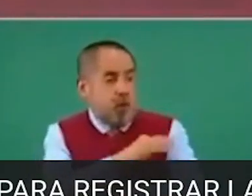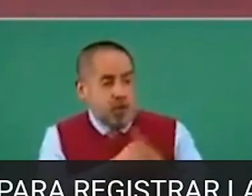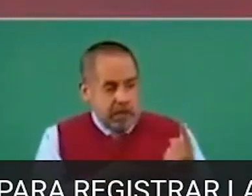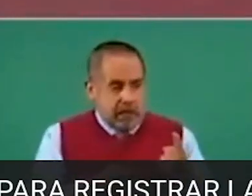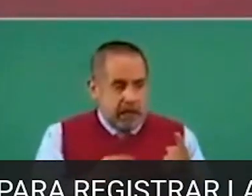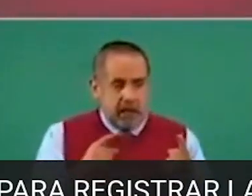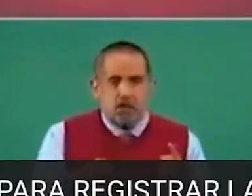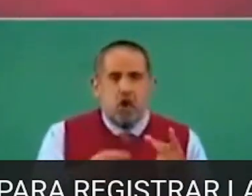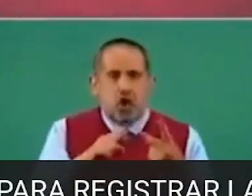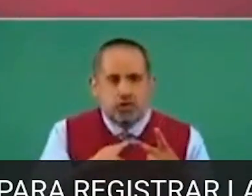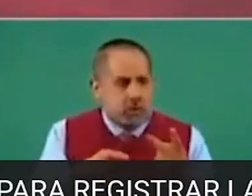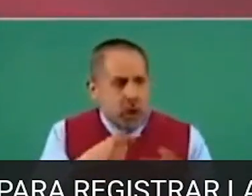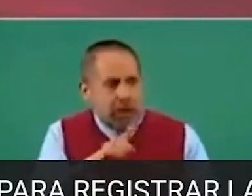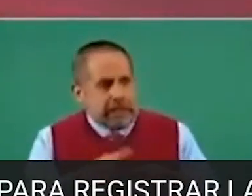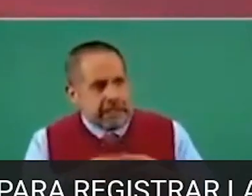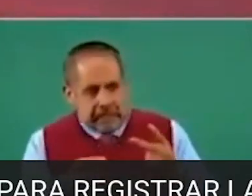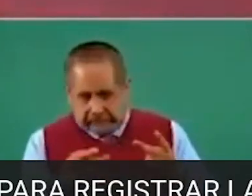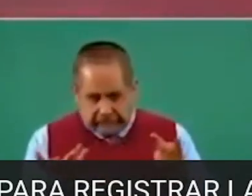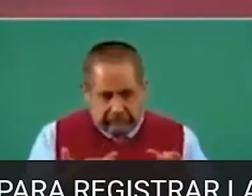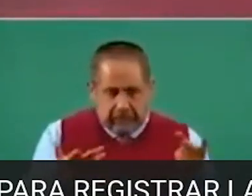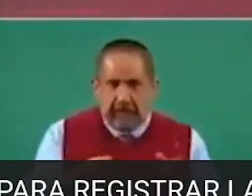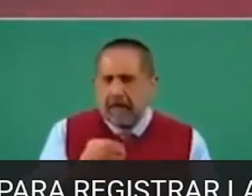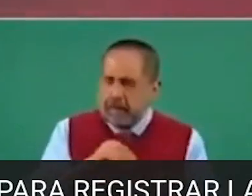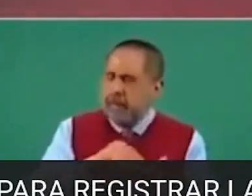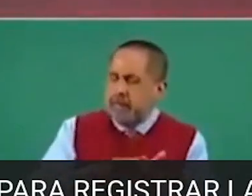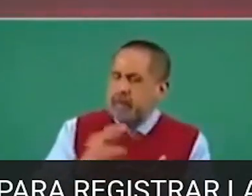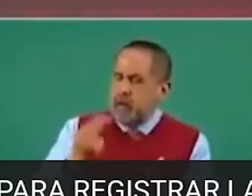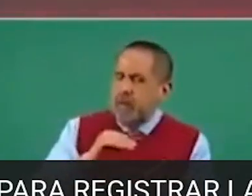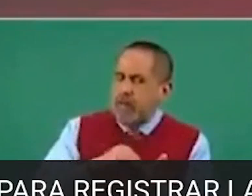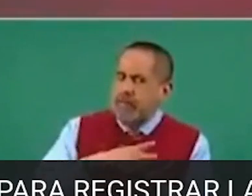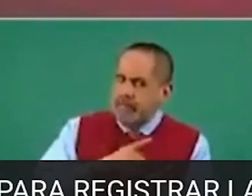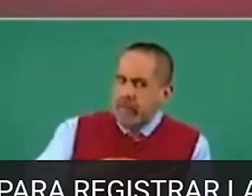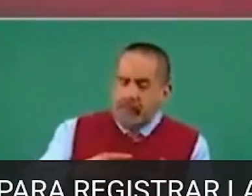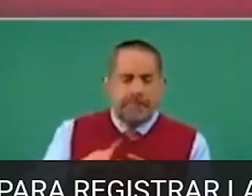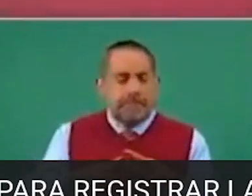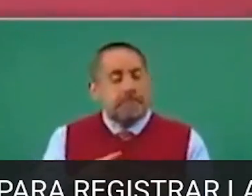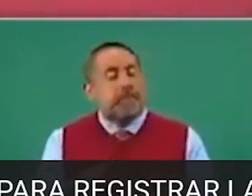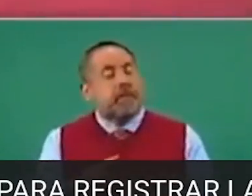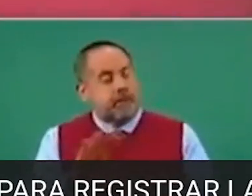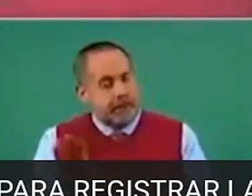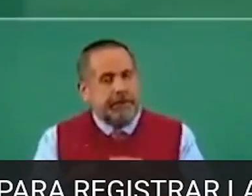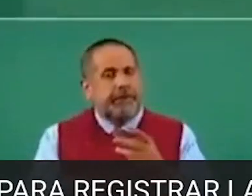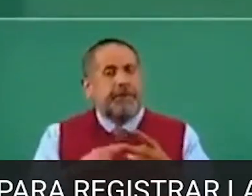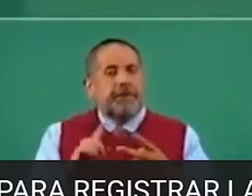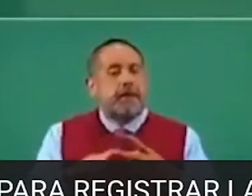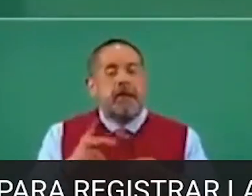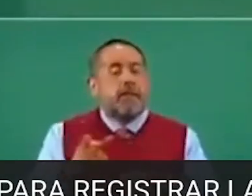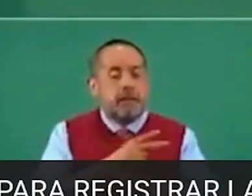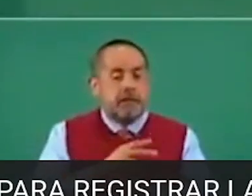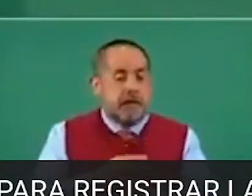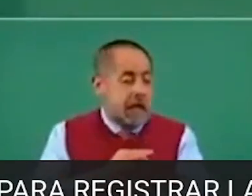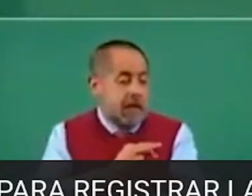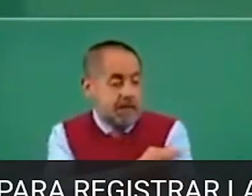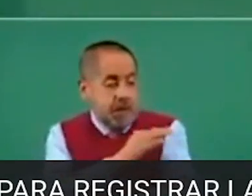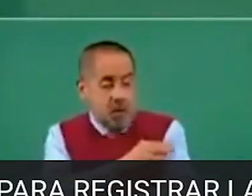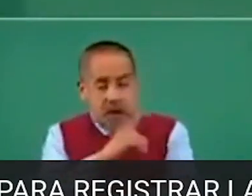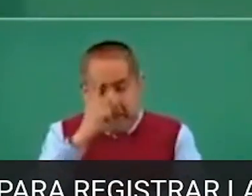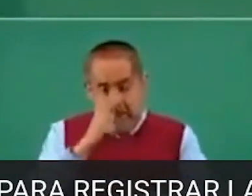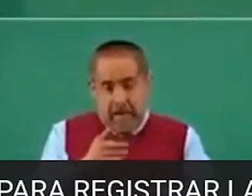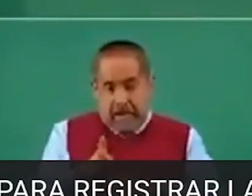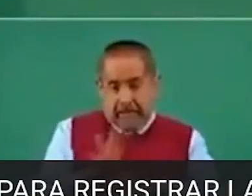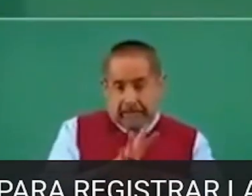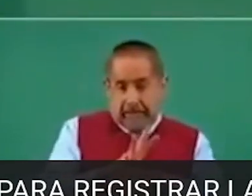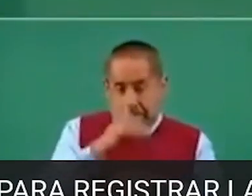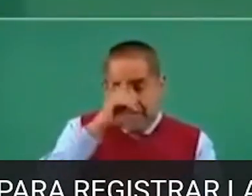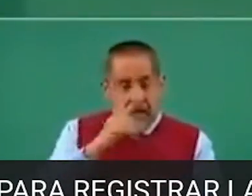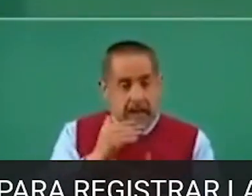dosis. Lo segundo es que se les necesita dar seguimiento porque todas las vacunas contra el virus SARS-CoV-2